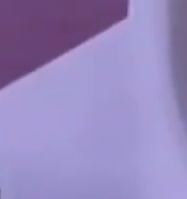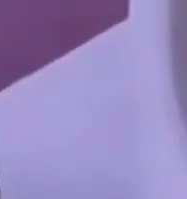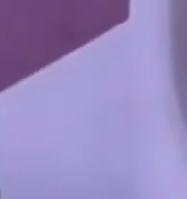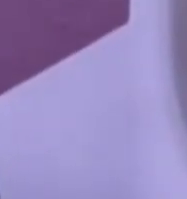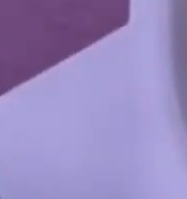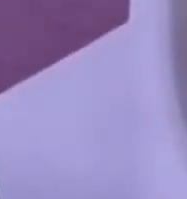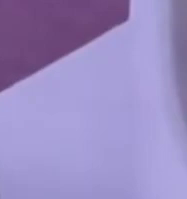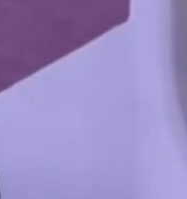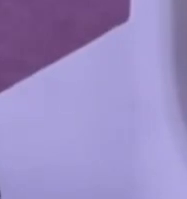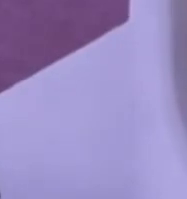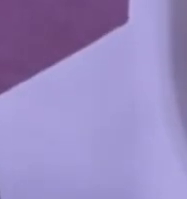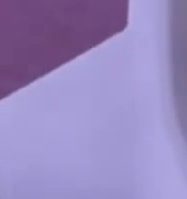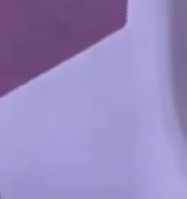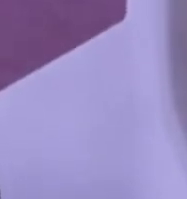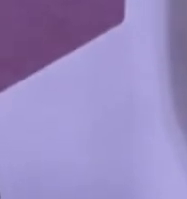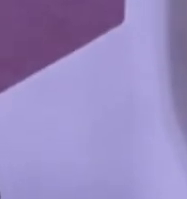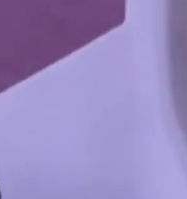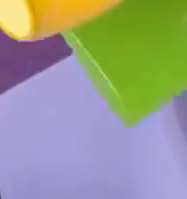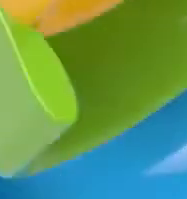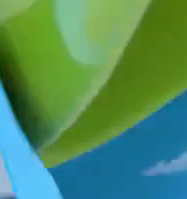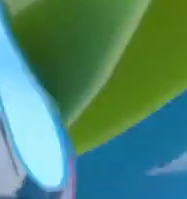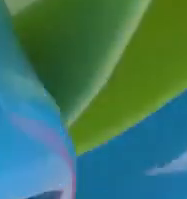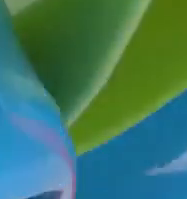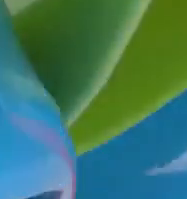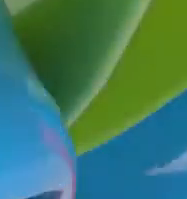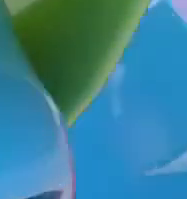Arranca tu mañana con tu revista El 7 a las 6.